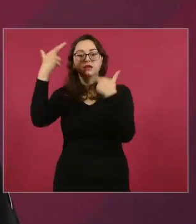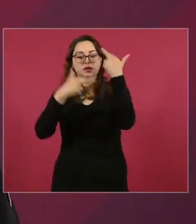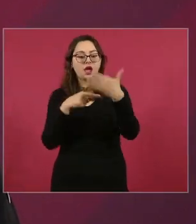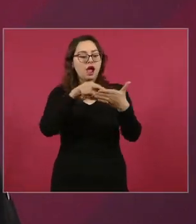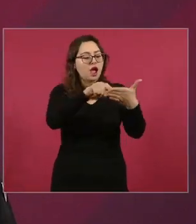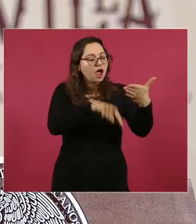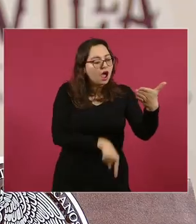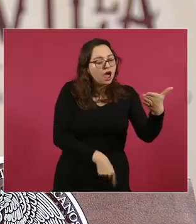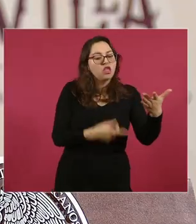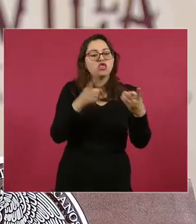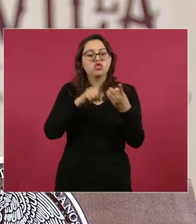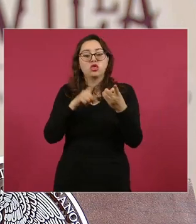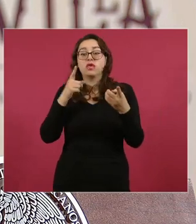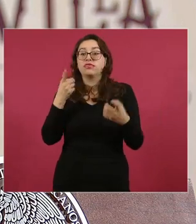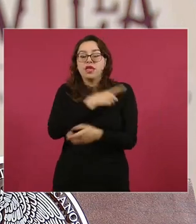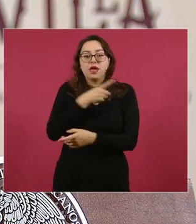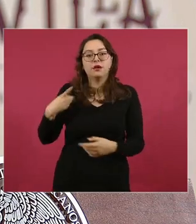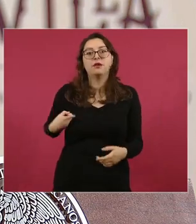de manera